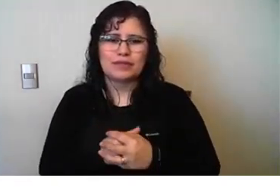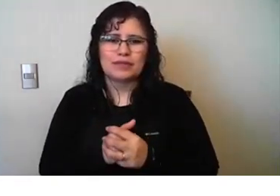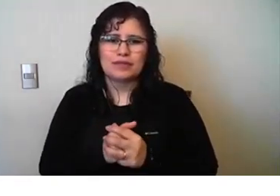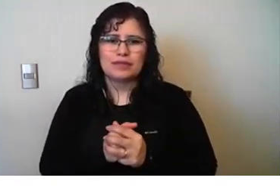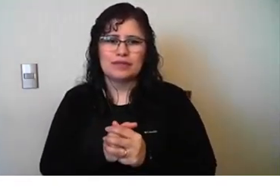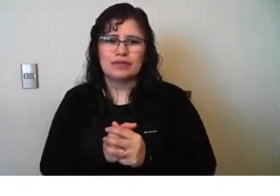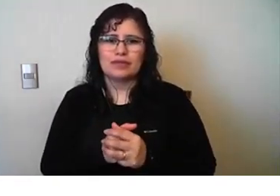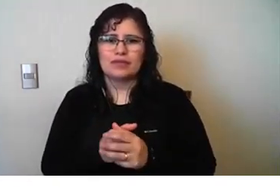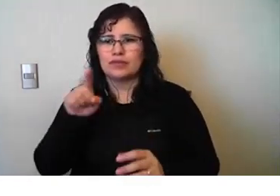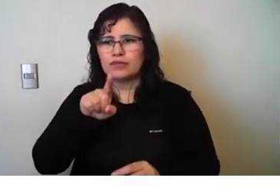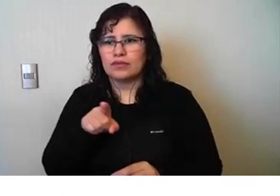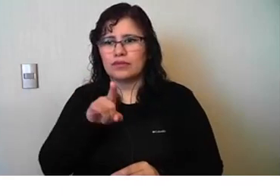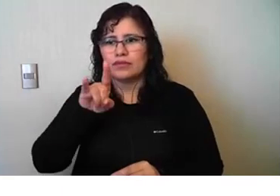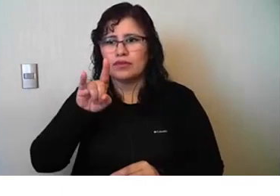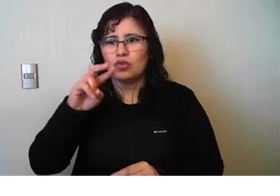surco del cíngulo,